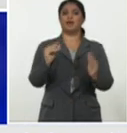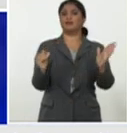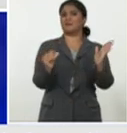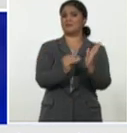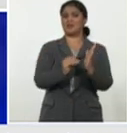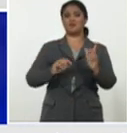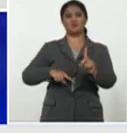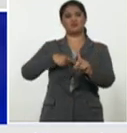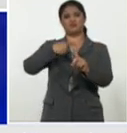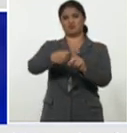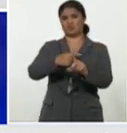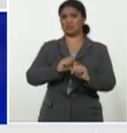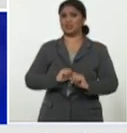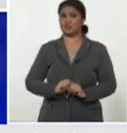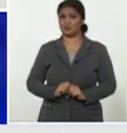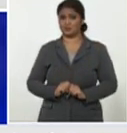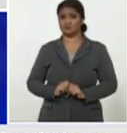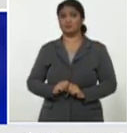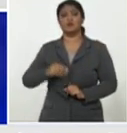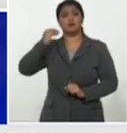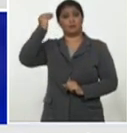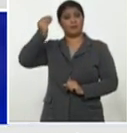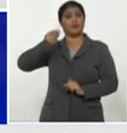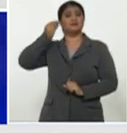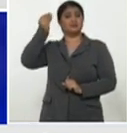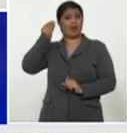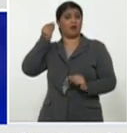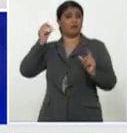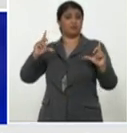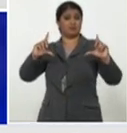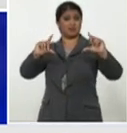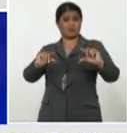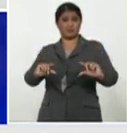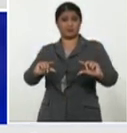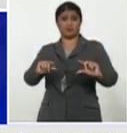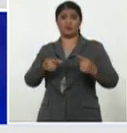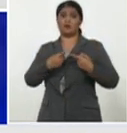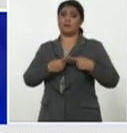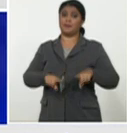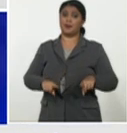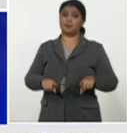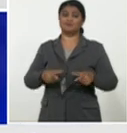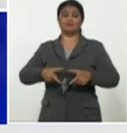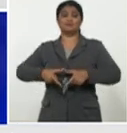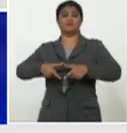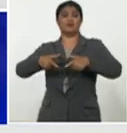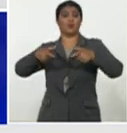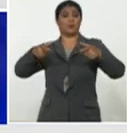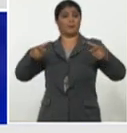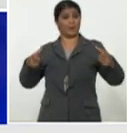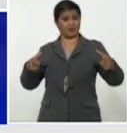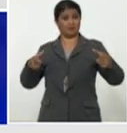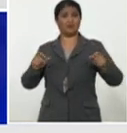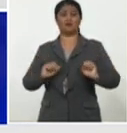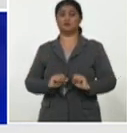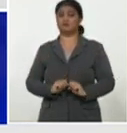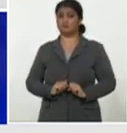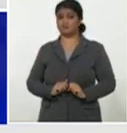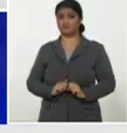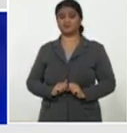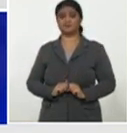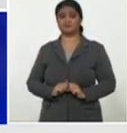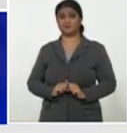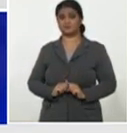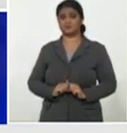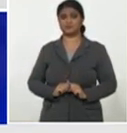muy elevada, evidenciando que todavía este incremento, como se utiliza a veces,